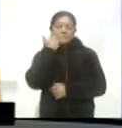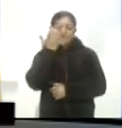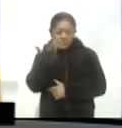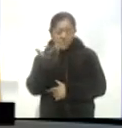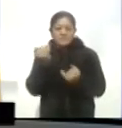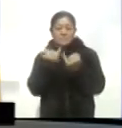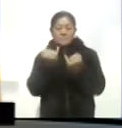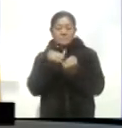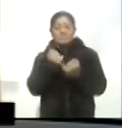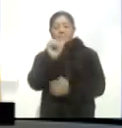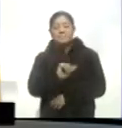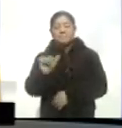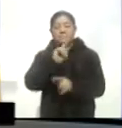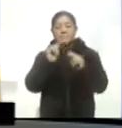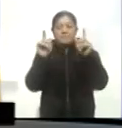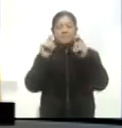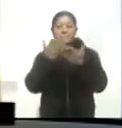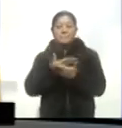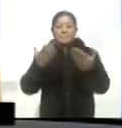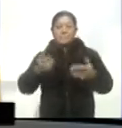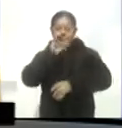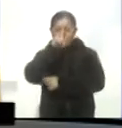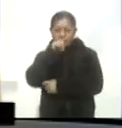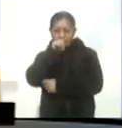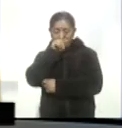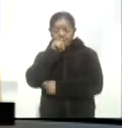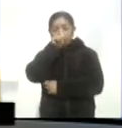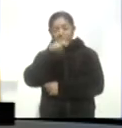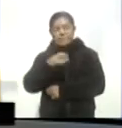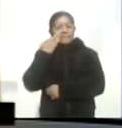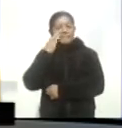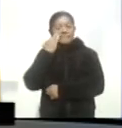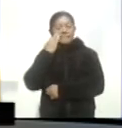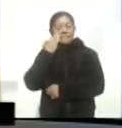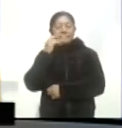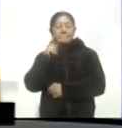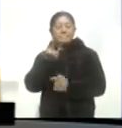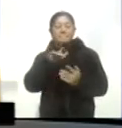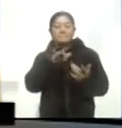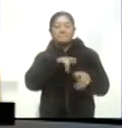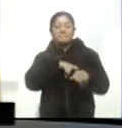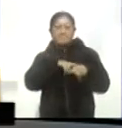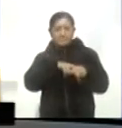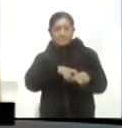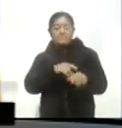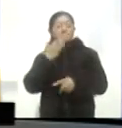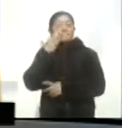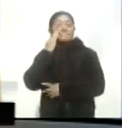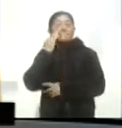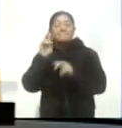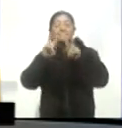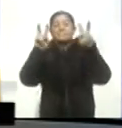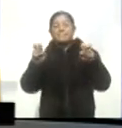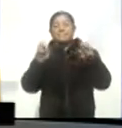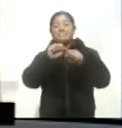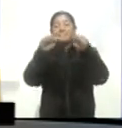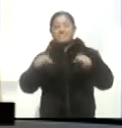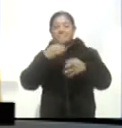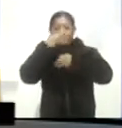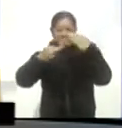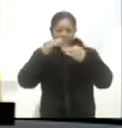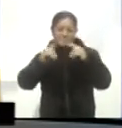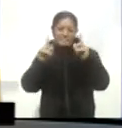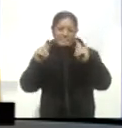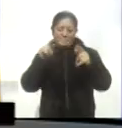disposición, arroba Tlaxcala ahora en Twitter y en Facebook puede seguir esta transmisión en Sistema de Noticias Tlaxcala y con